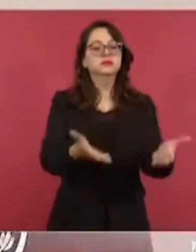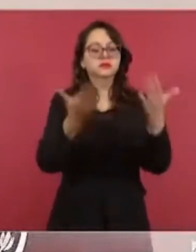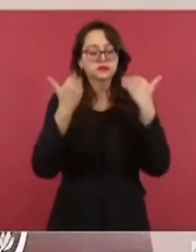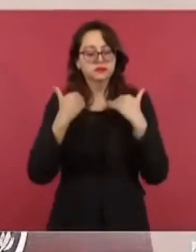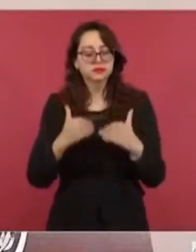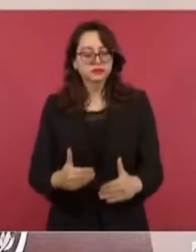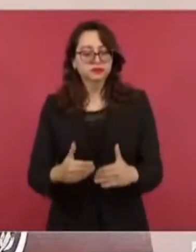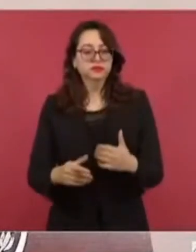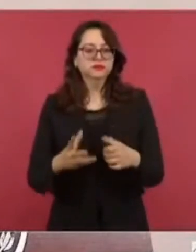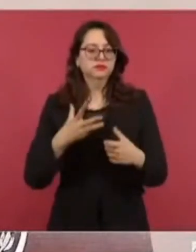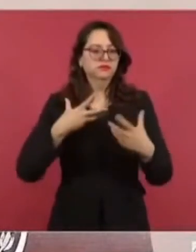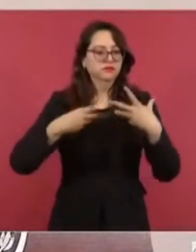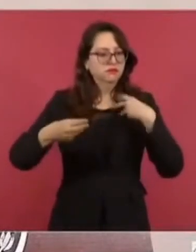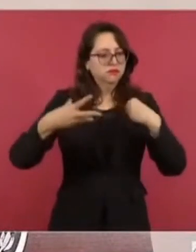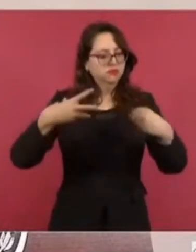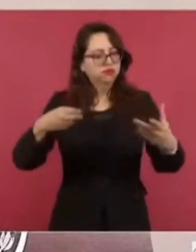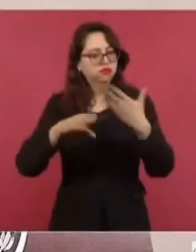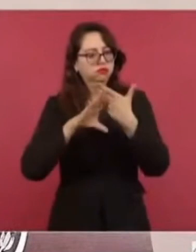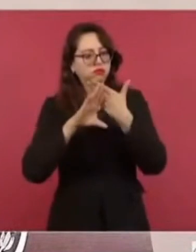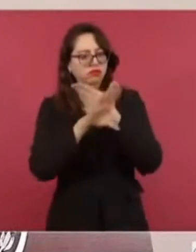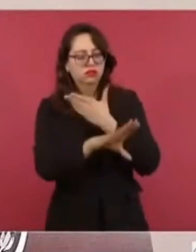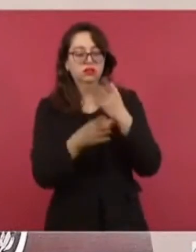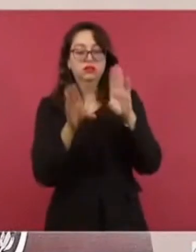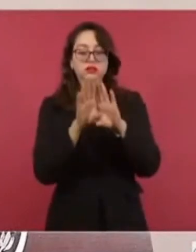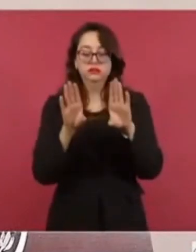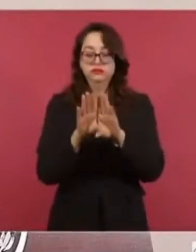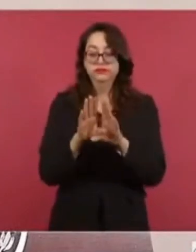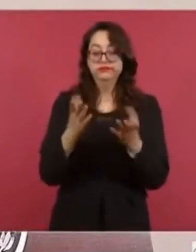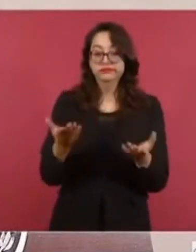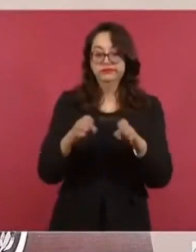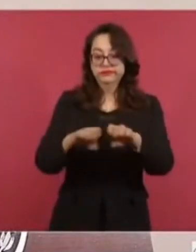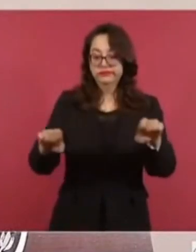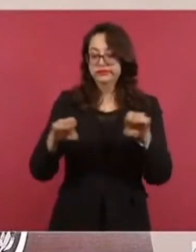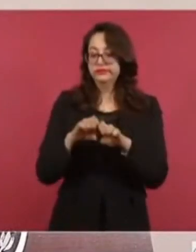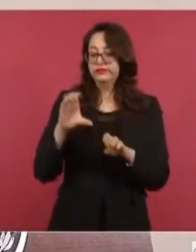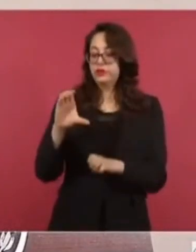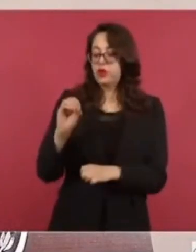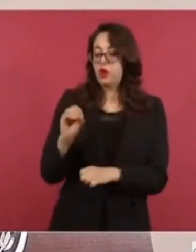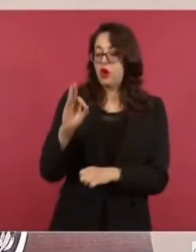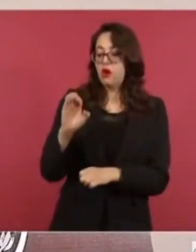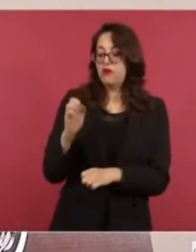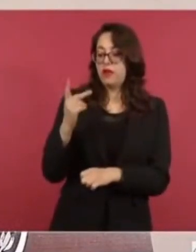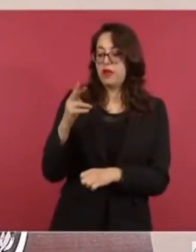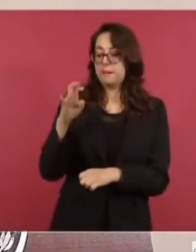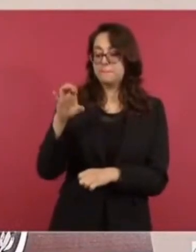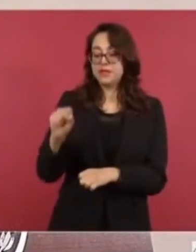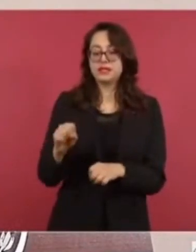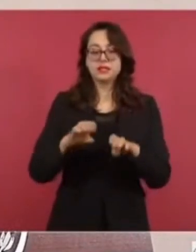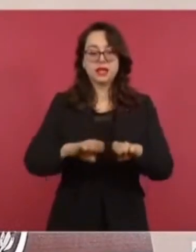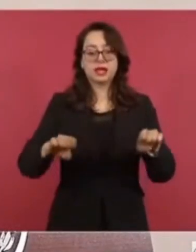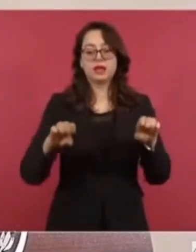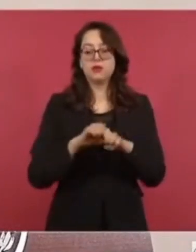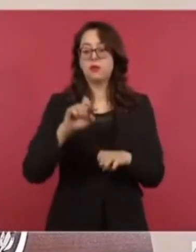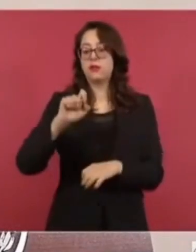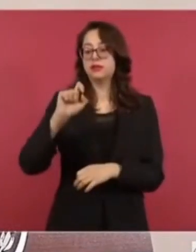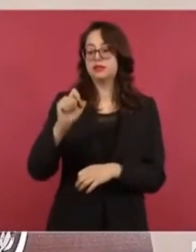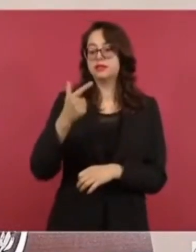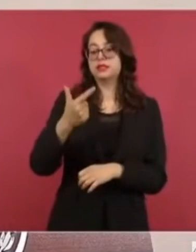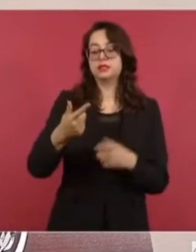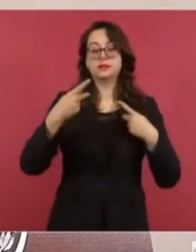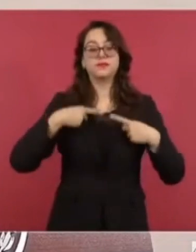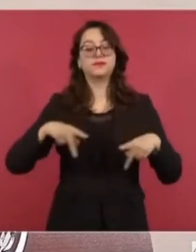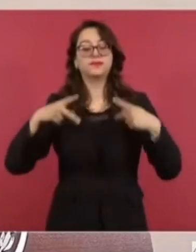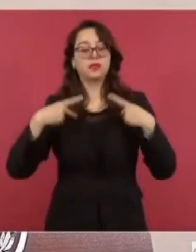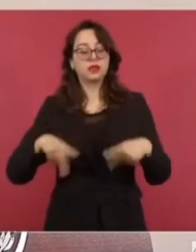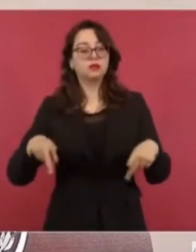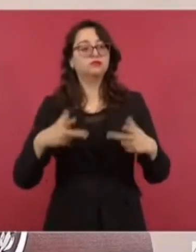sanitarios, las brigadas de COFEPRIS, compuesta por 27 profesionales, han participado en